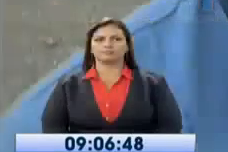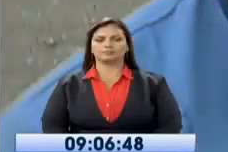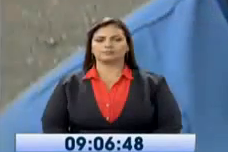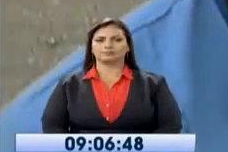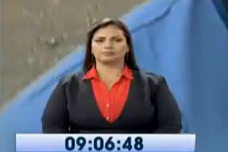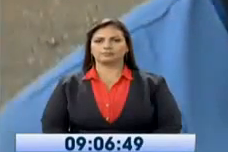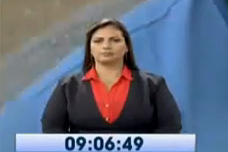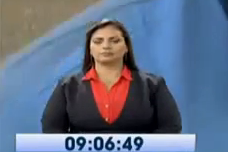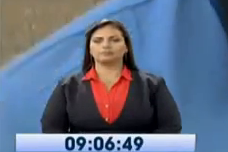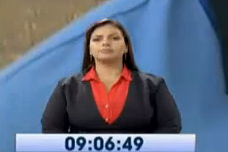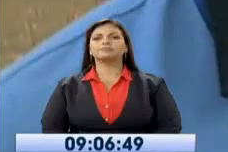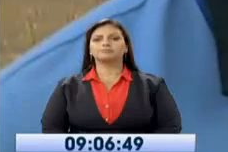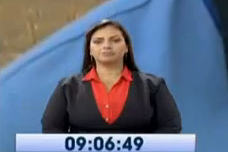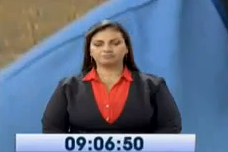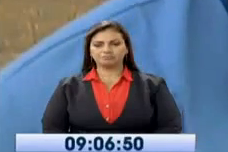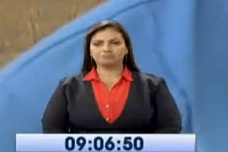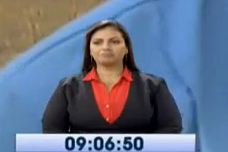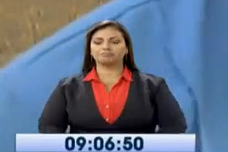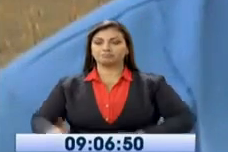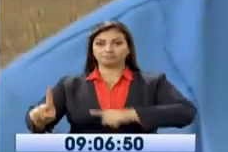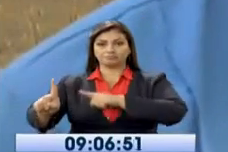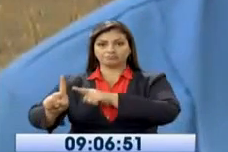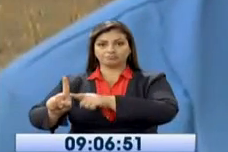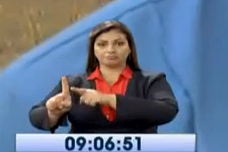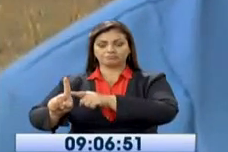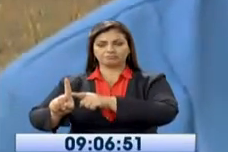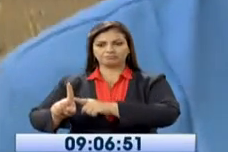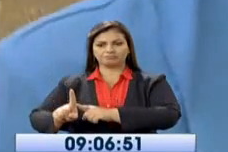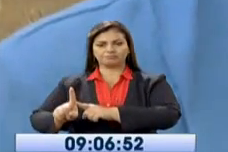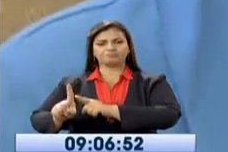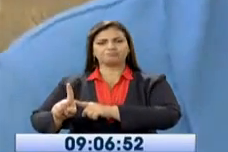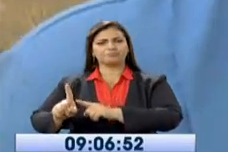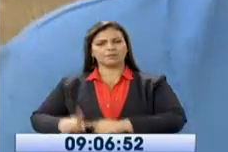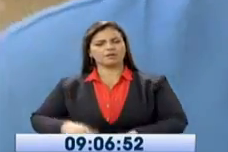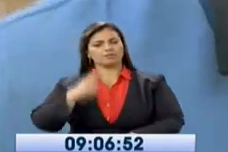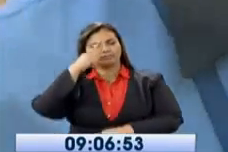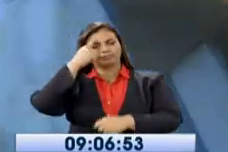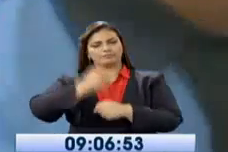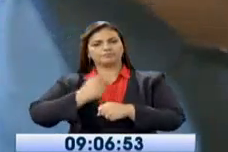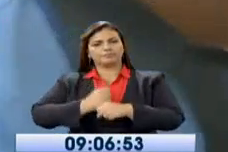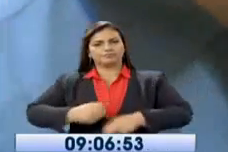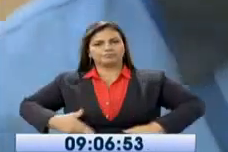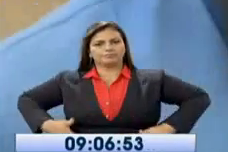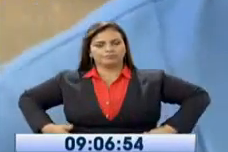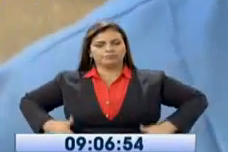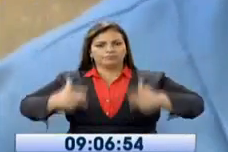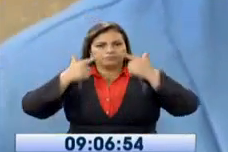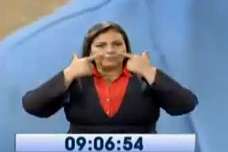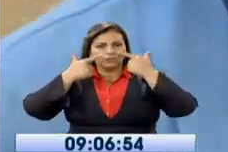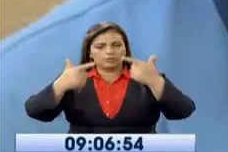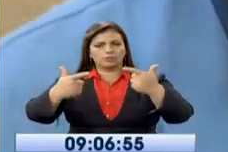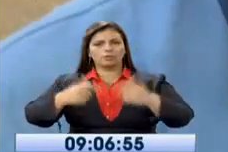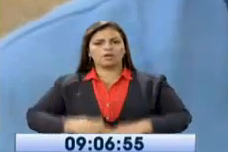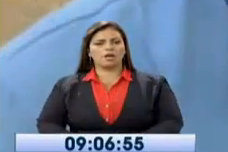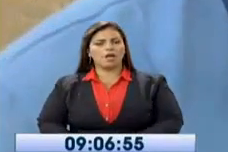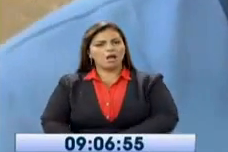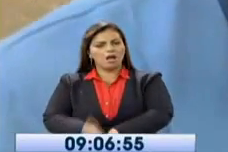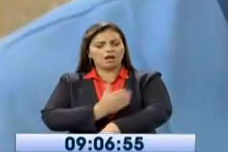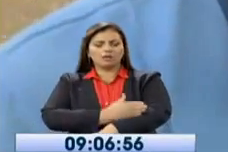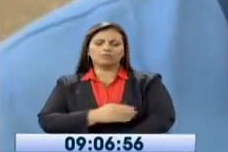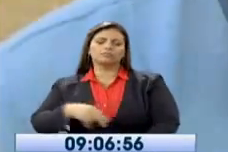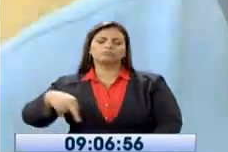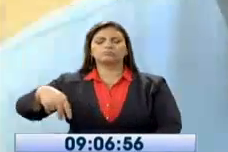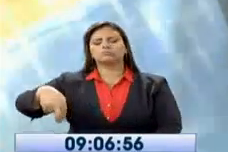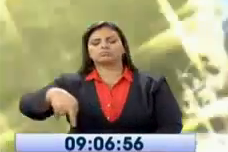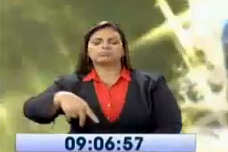Casa de propietario, me felicitó esto por mi honestidad. Y más que todo, yo me sentí a gusto yo mismo de saber que yo la había entregado tal y